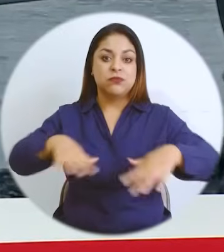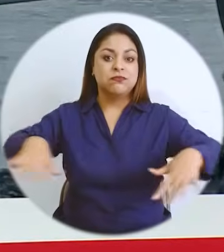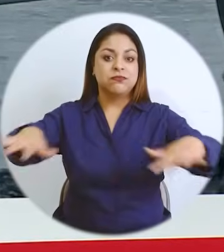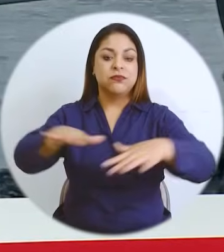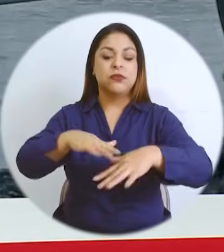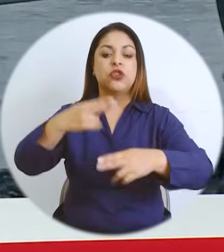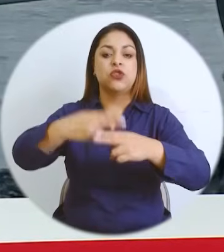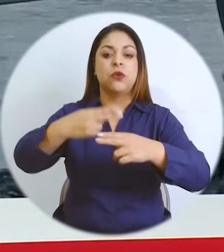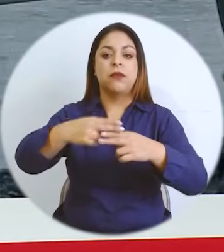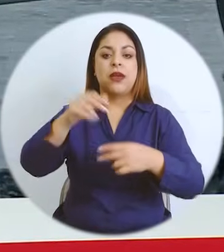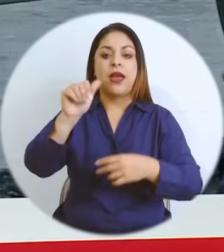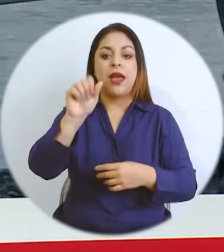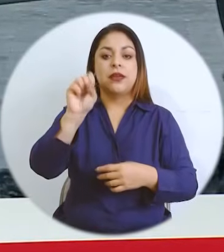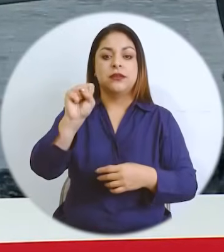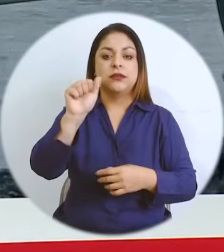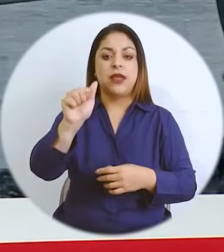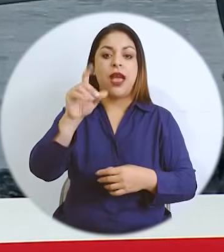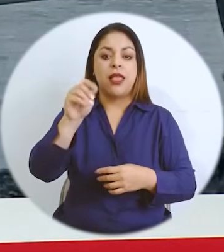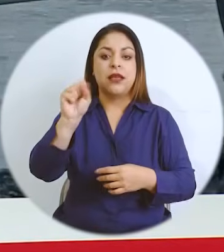las asadas.